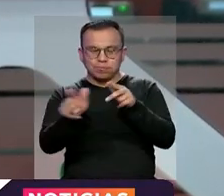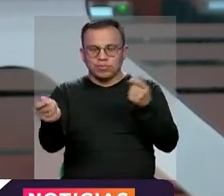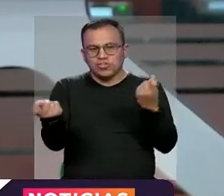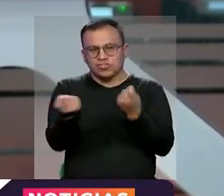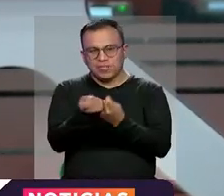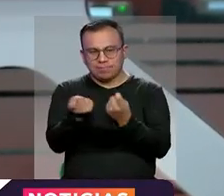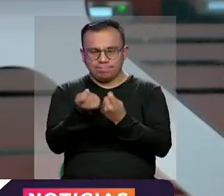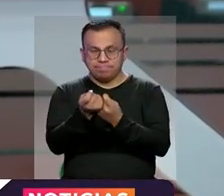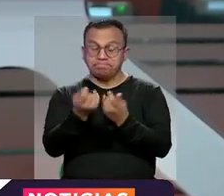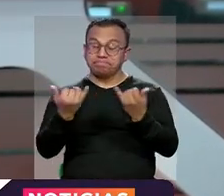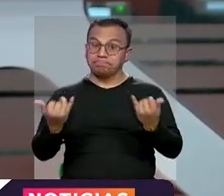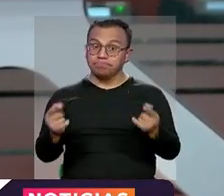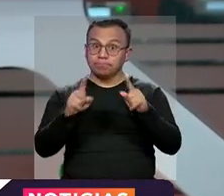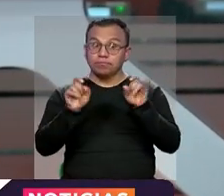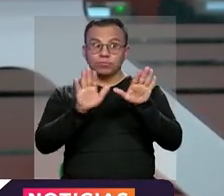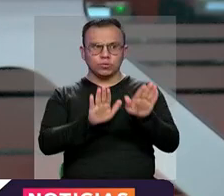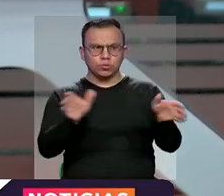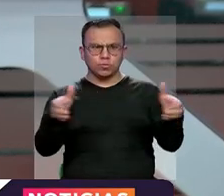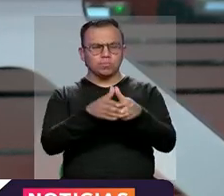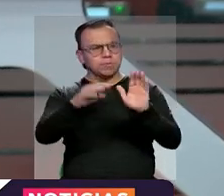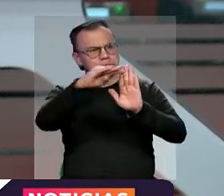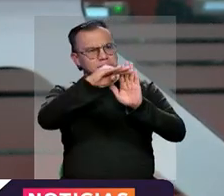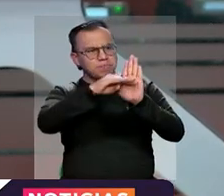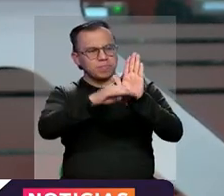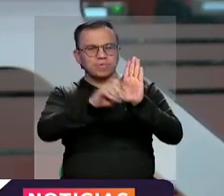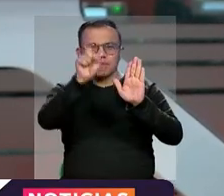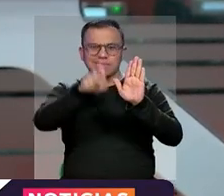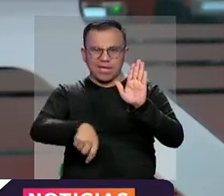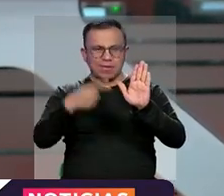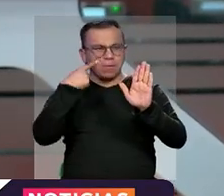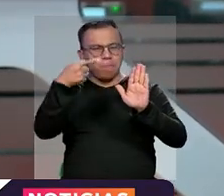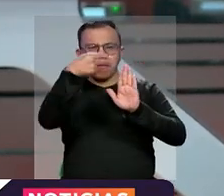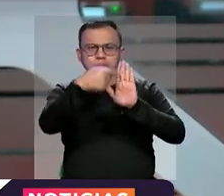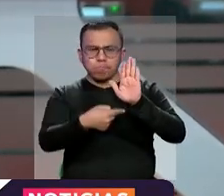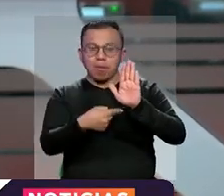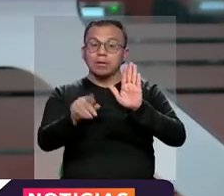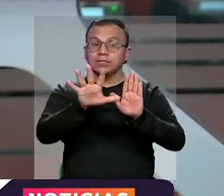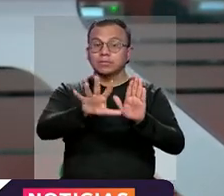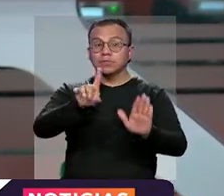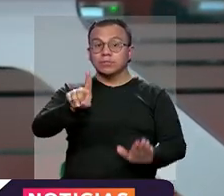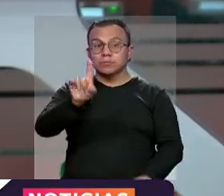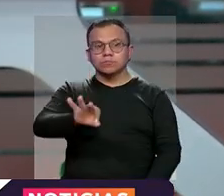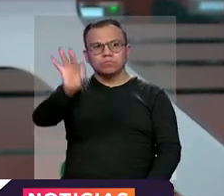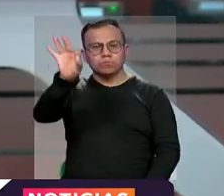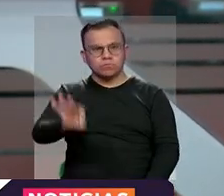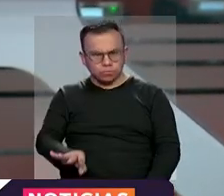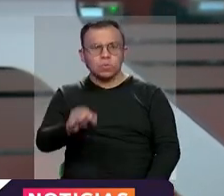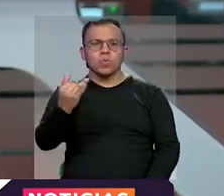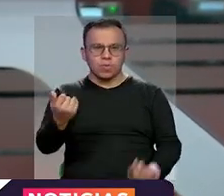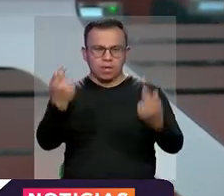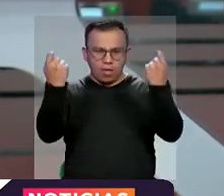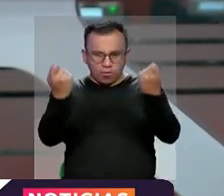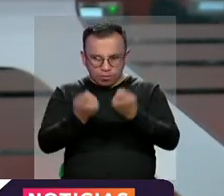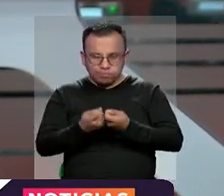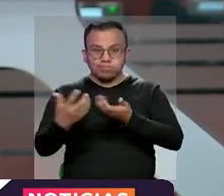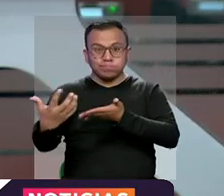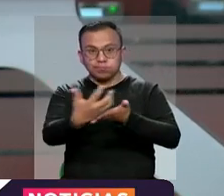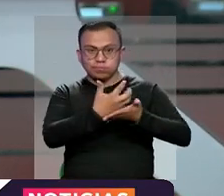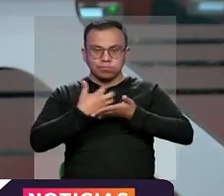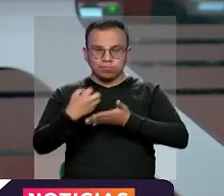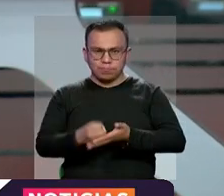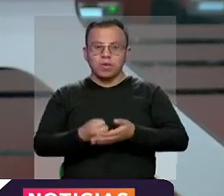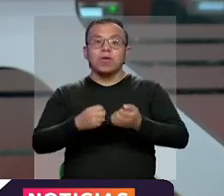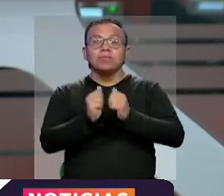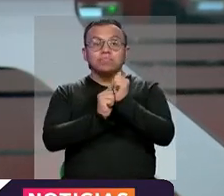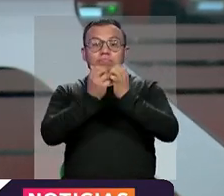trayectos cortos. Estos vehículos deben cumplir con algunos requisitos. El 51% de los censados en la ciudad funcionan con